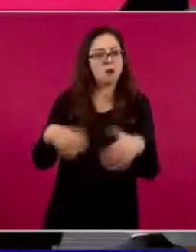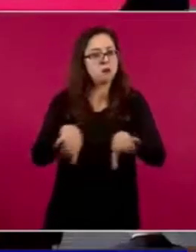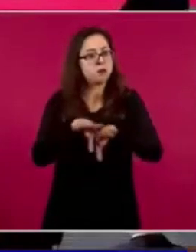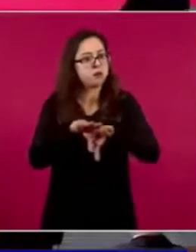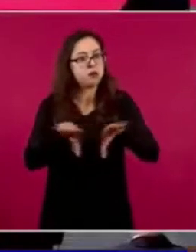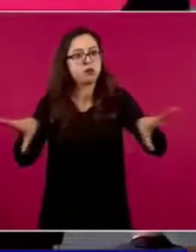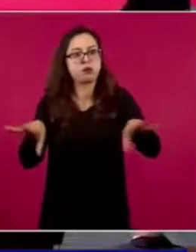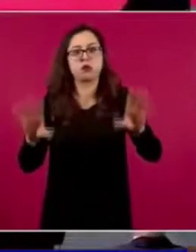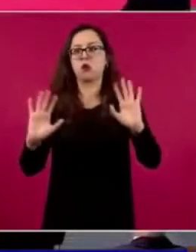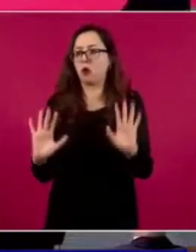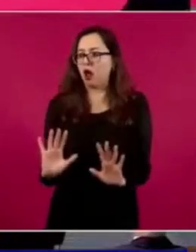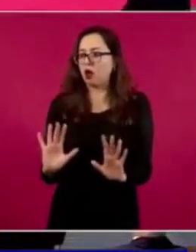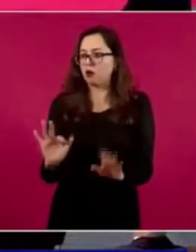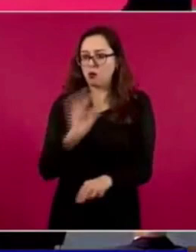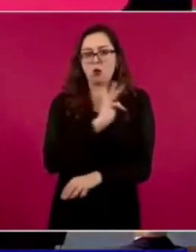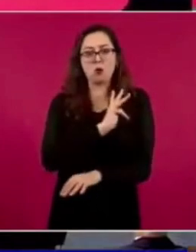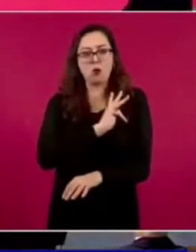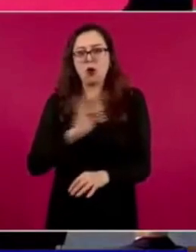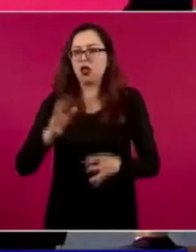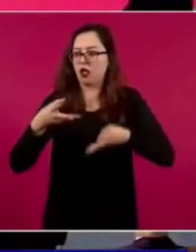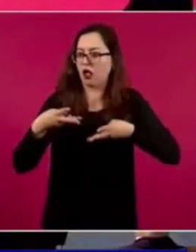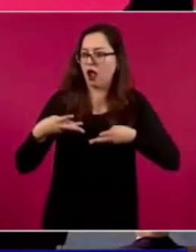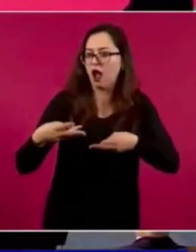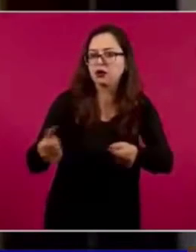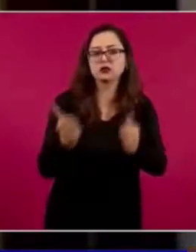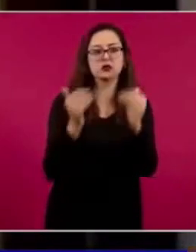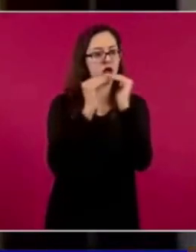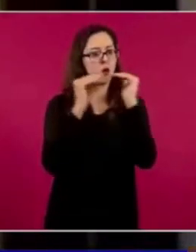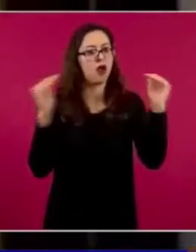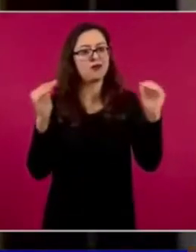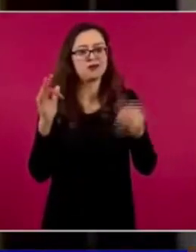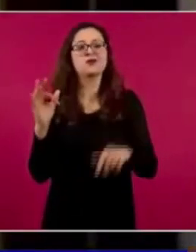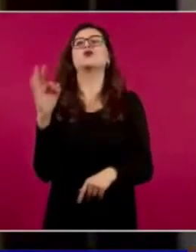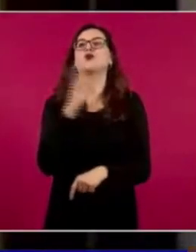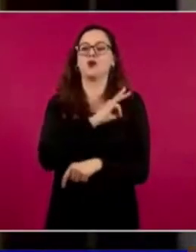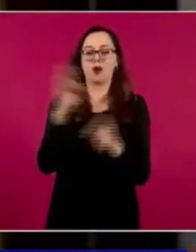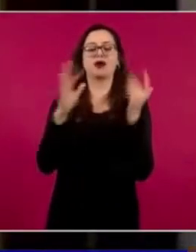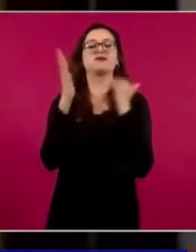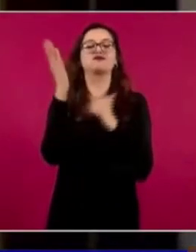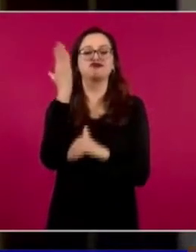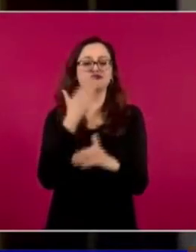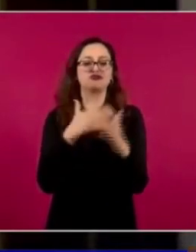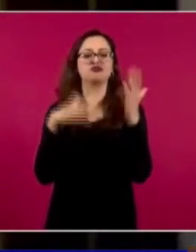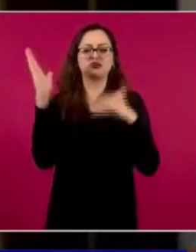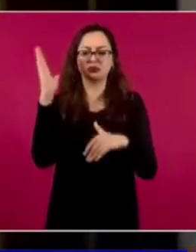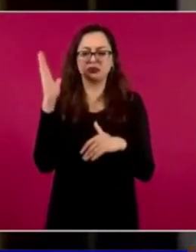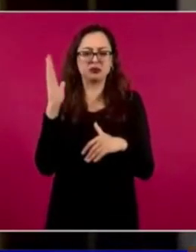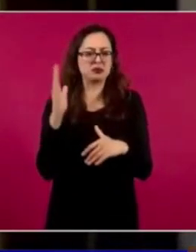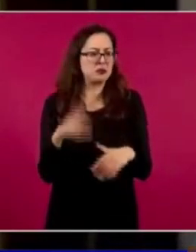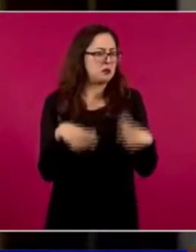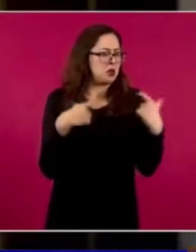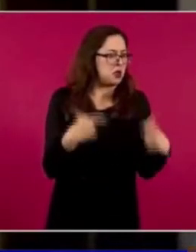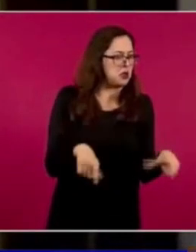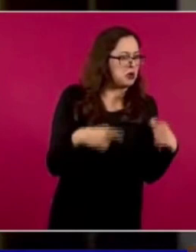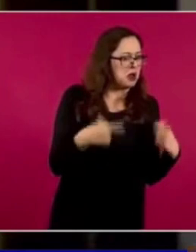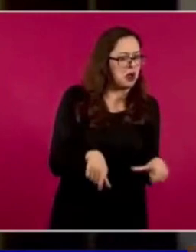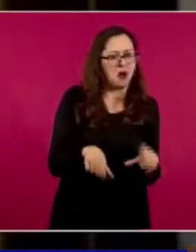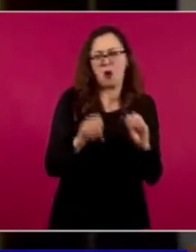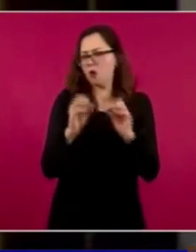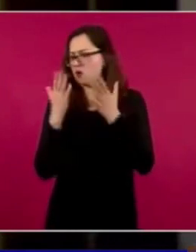sus necesidades será próspero con millonarios o sin ellos.